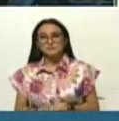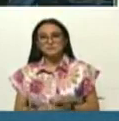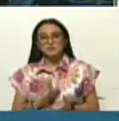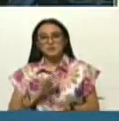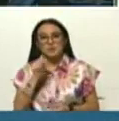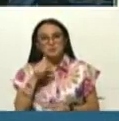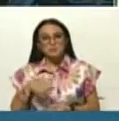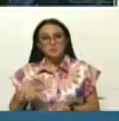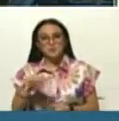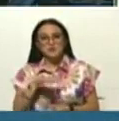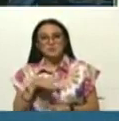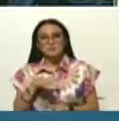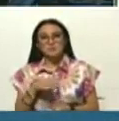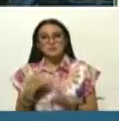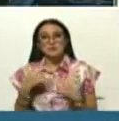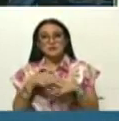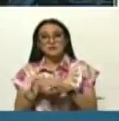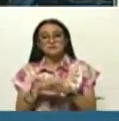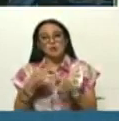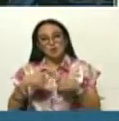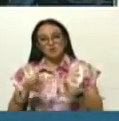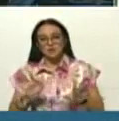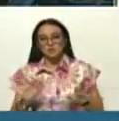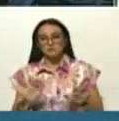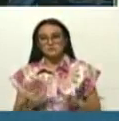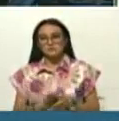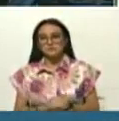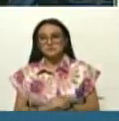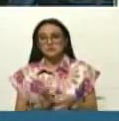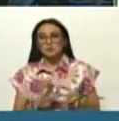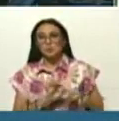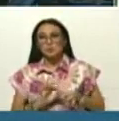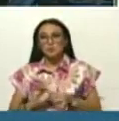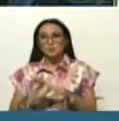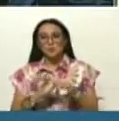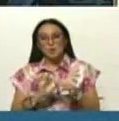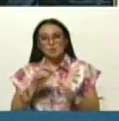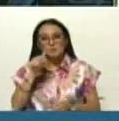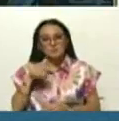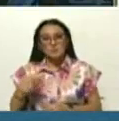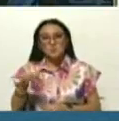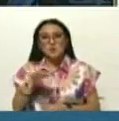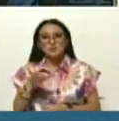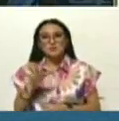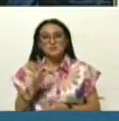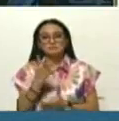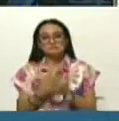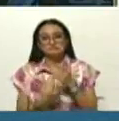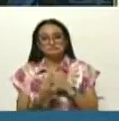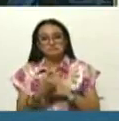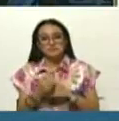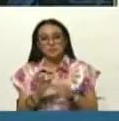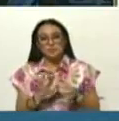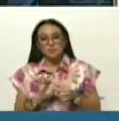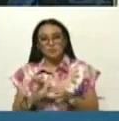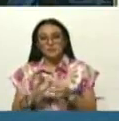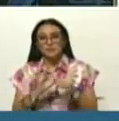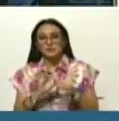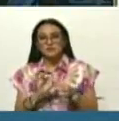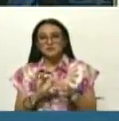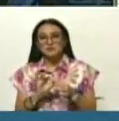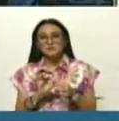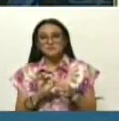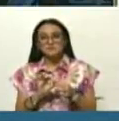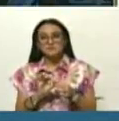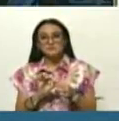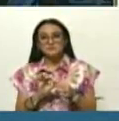pueblos, porque la integración es otra cosa, la unión de los pueblos. Solo los pueblos unidos pueden lograr